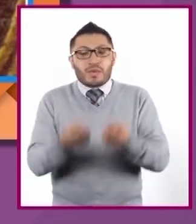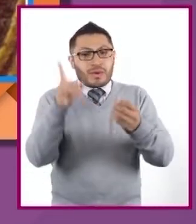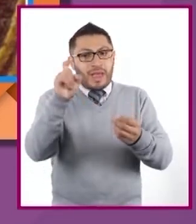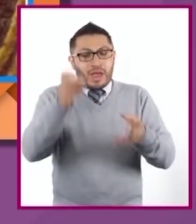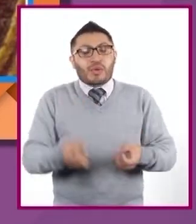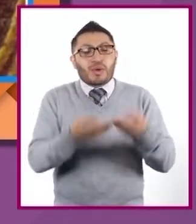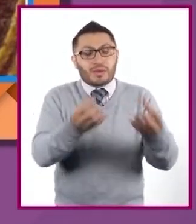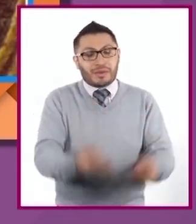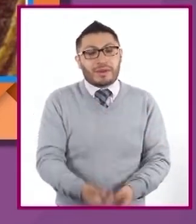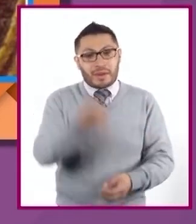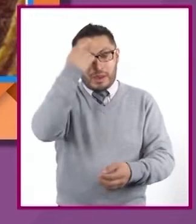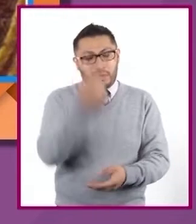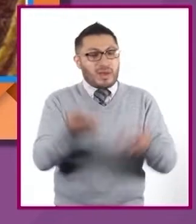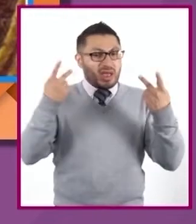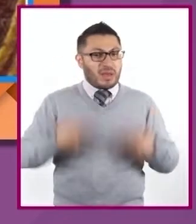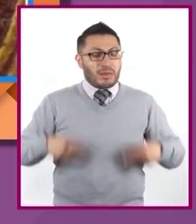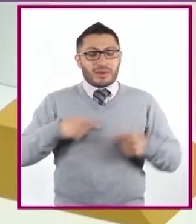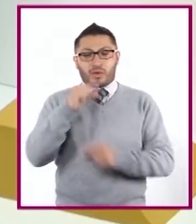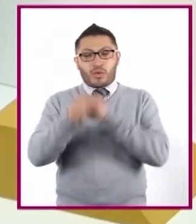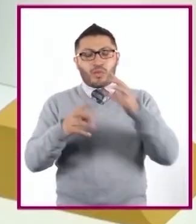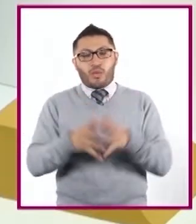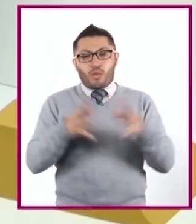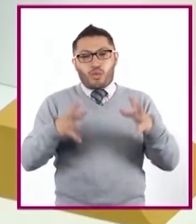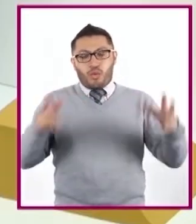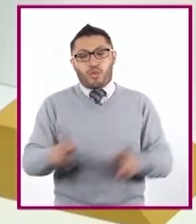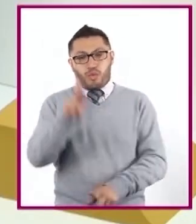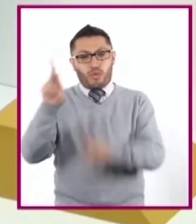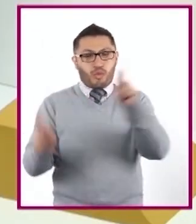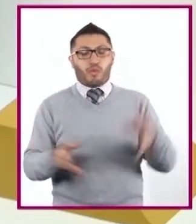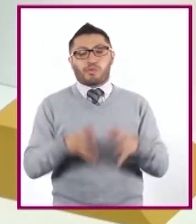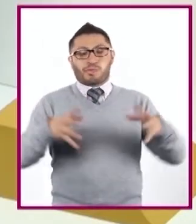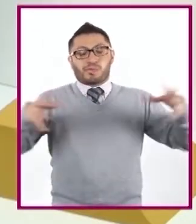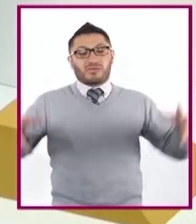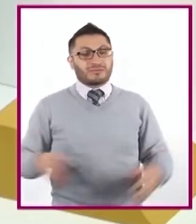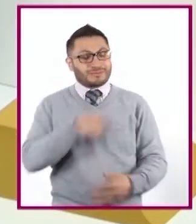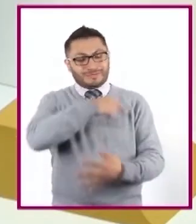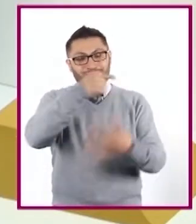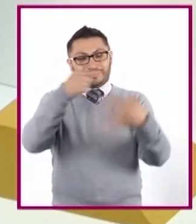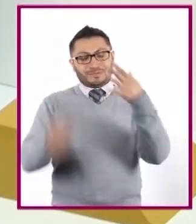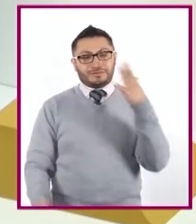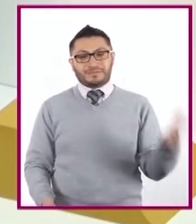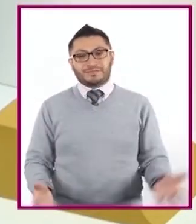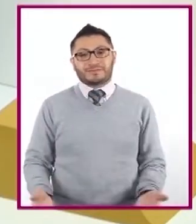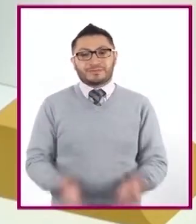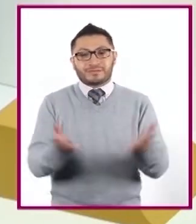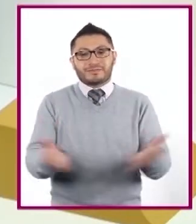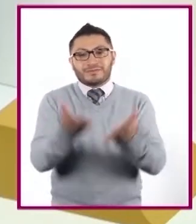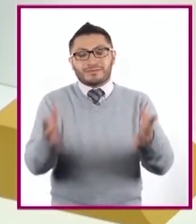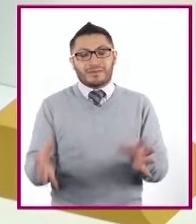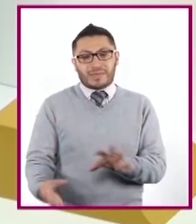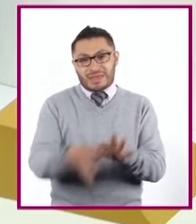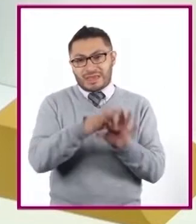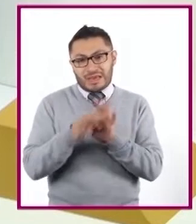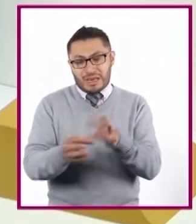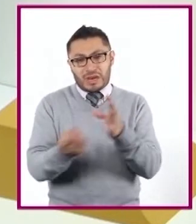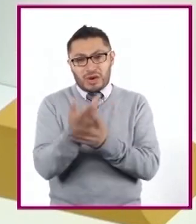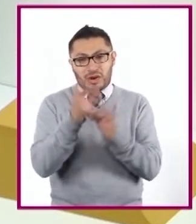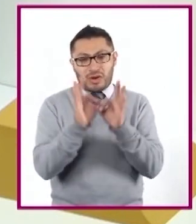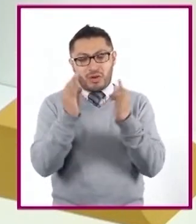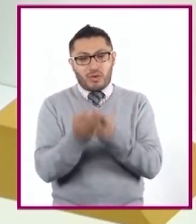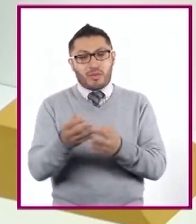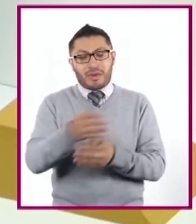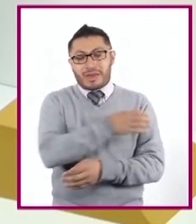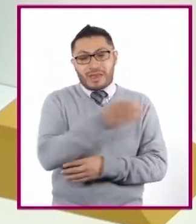el abasto de una población que aumentaba. Todos estos avances se van a combinar con nuevas técnicas agrícolas, como el